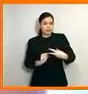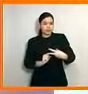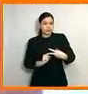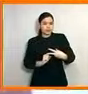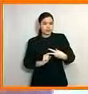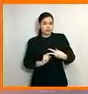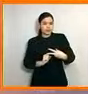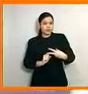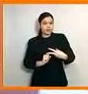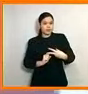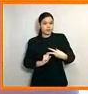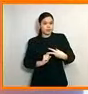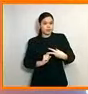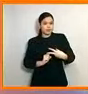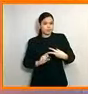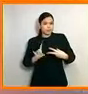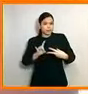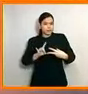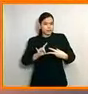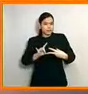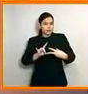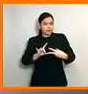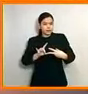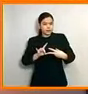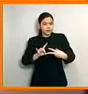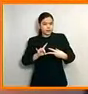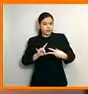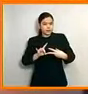dígito. 8, segundo dígito.